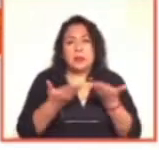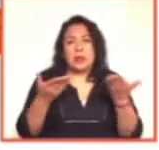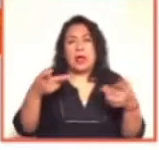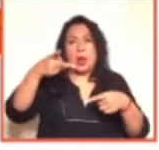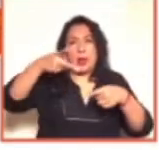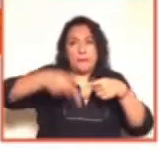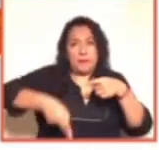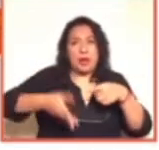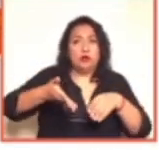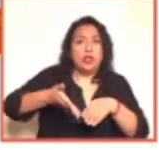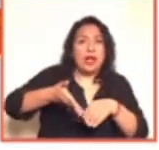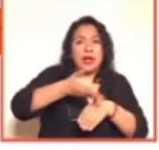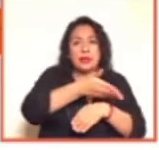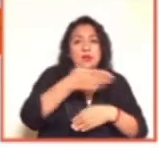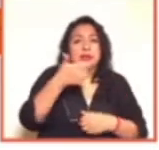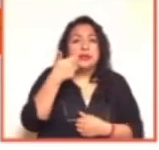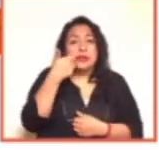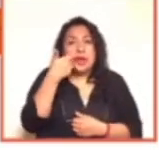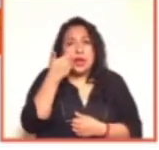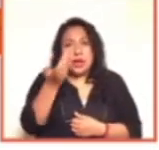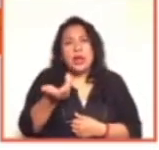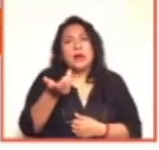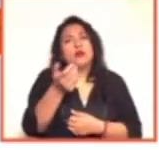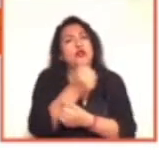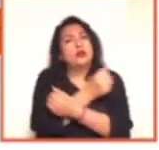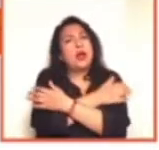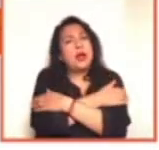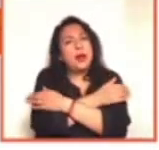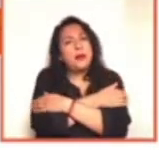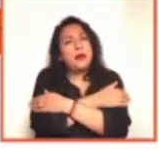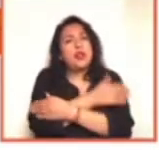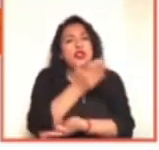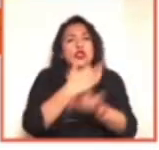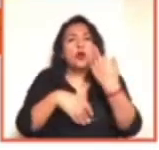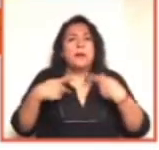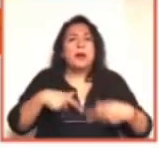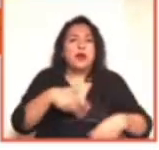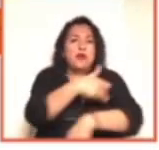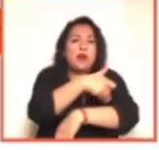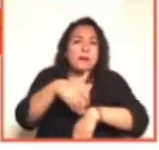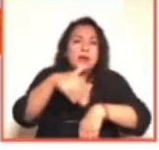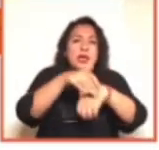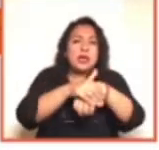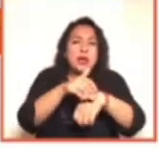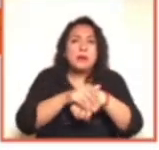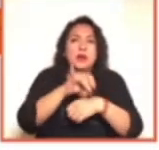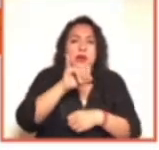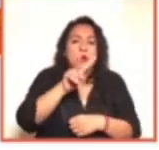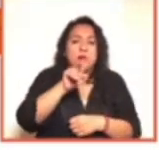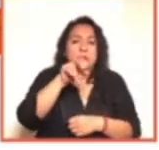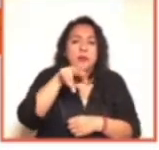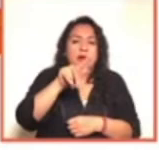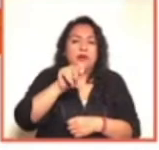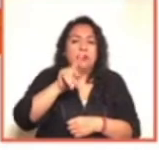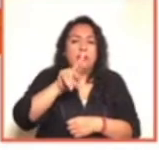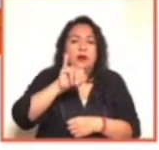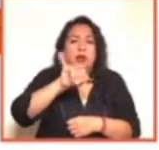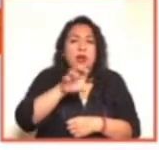pausa. Antes de ella, queremos mandarle un fuerte abrazo a todos los familiares y amigos de Iván Trejo, quien falleció